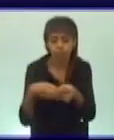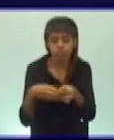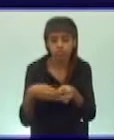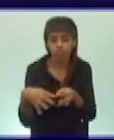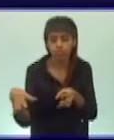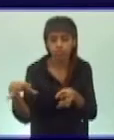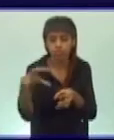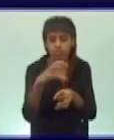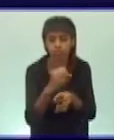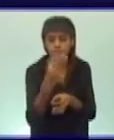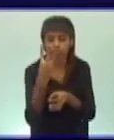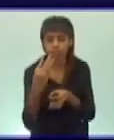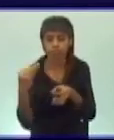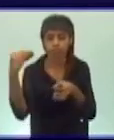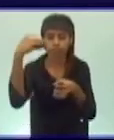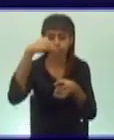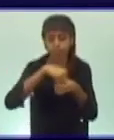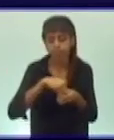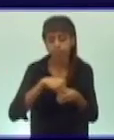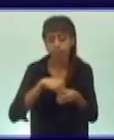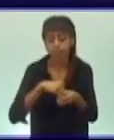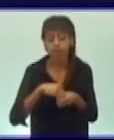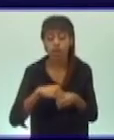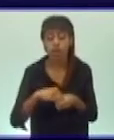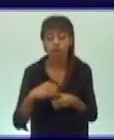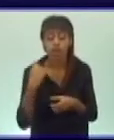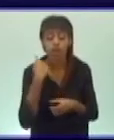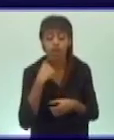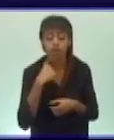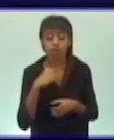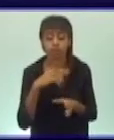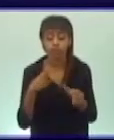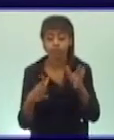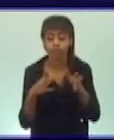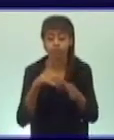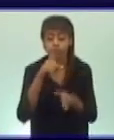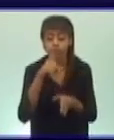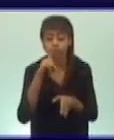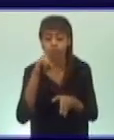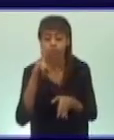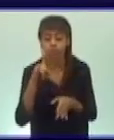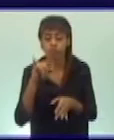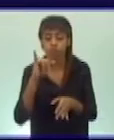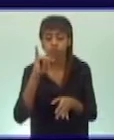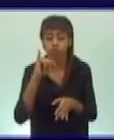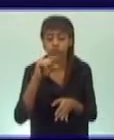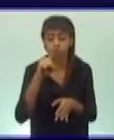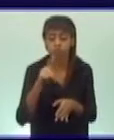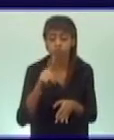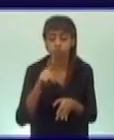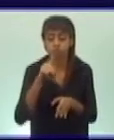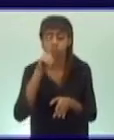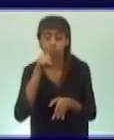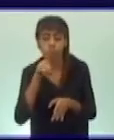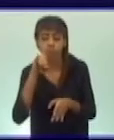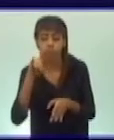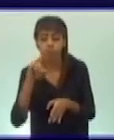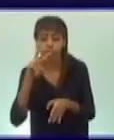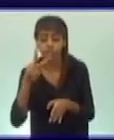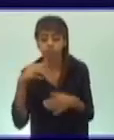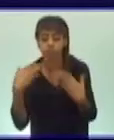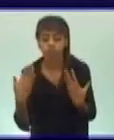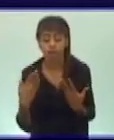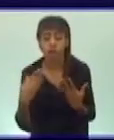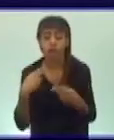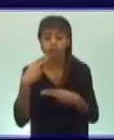estos revolucionarios. Y es por eso que entre 1961 y 1962 se lleva a cabo un